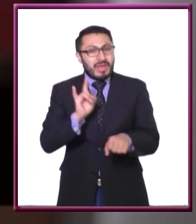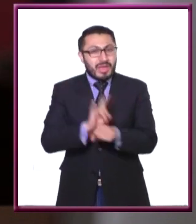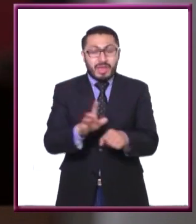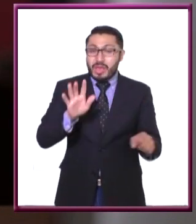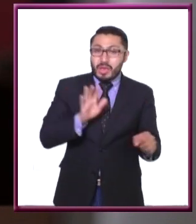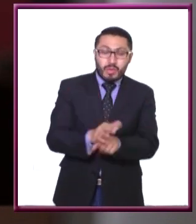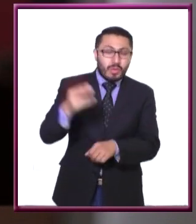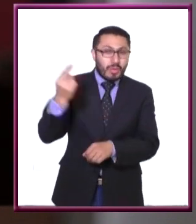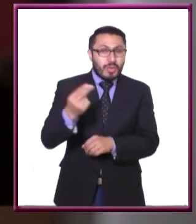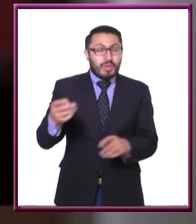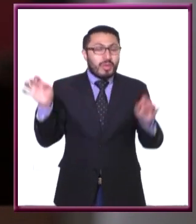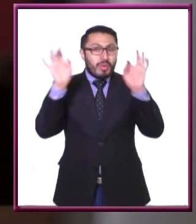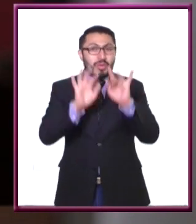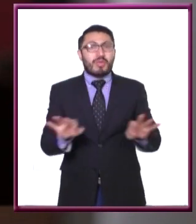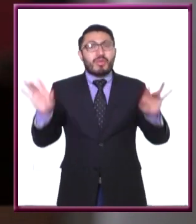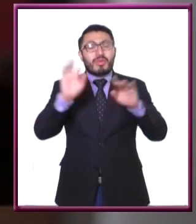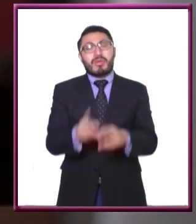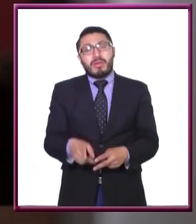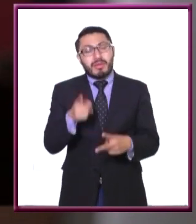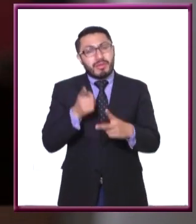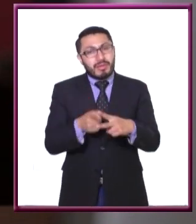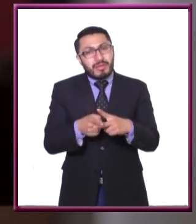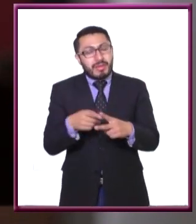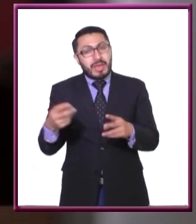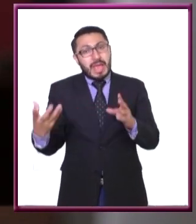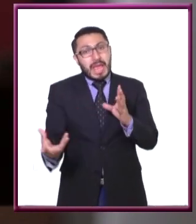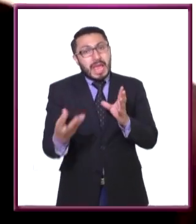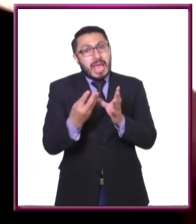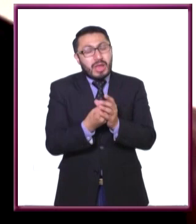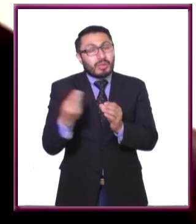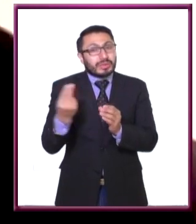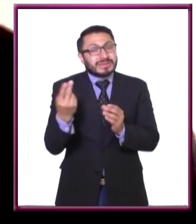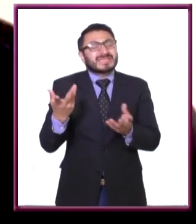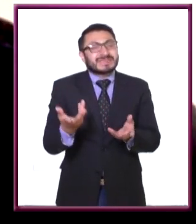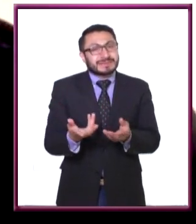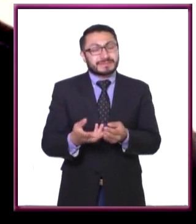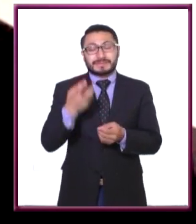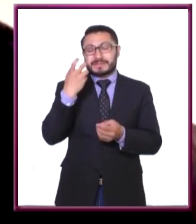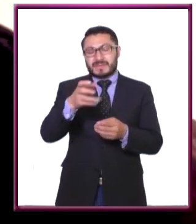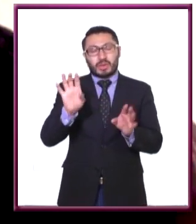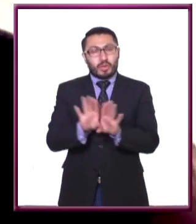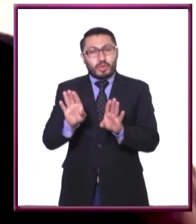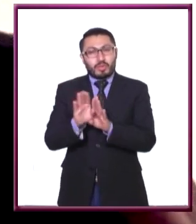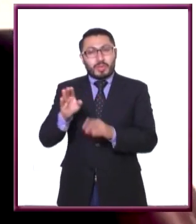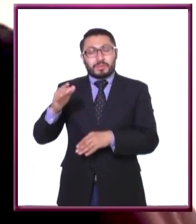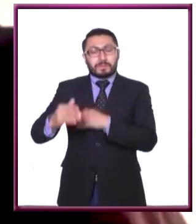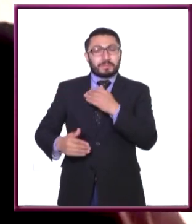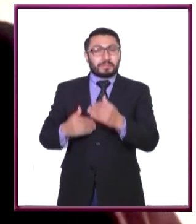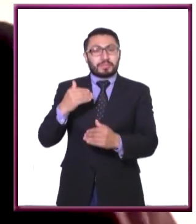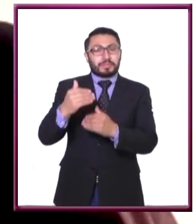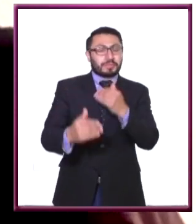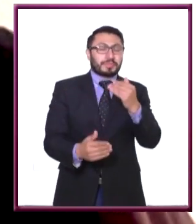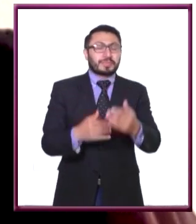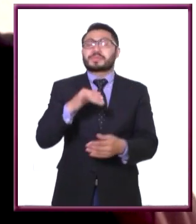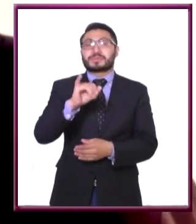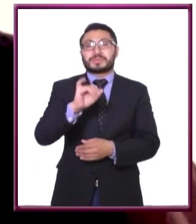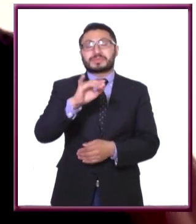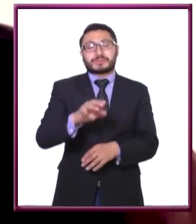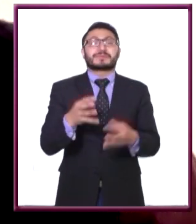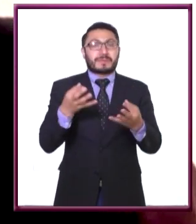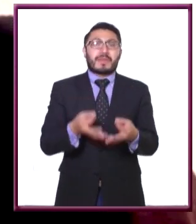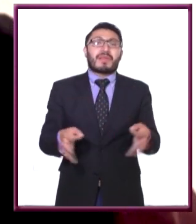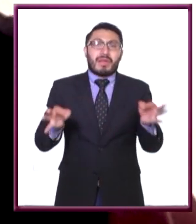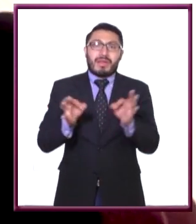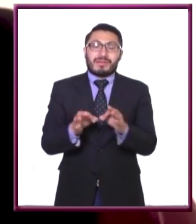necesidades de cómputo y los modelos matemáticos que se necesitan? Bueno, eso ha sido un avance extraordinario en las últimas décadas,